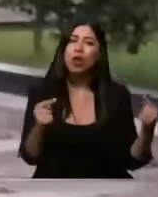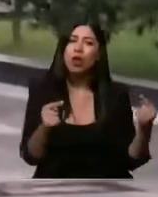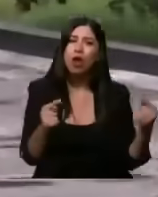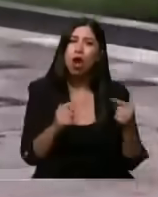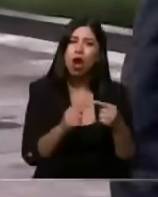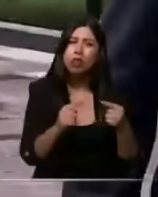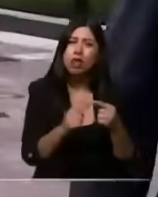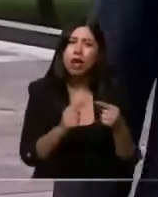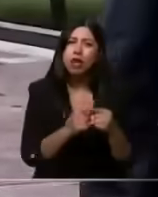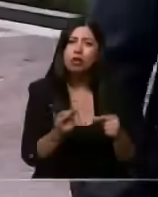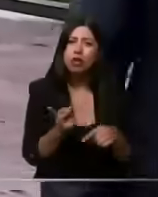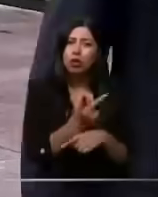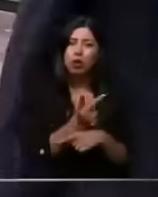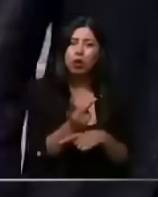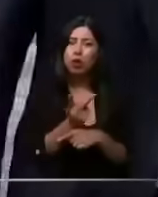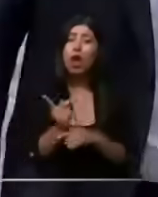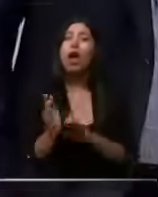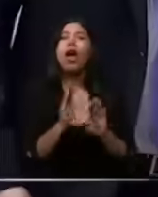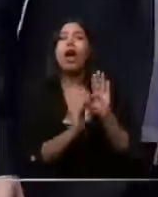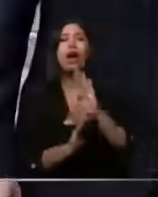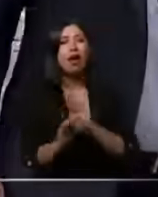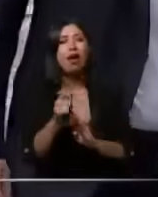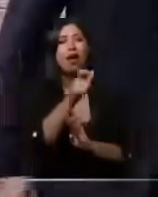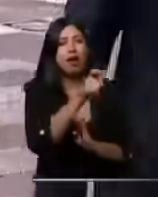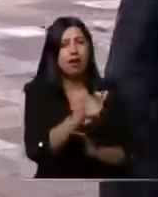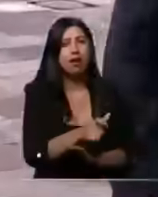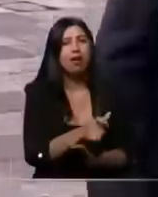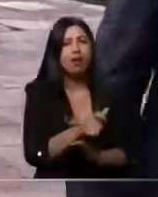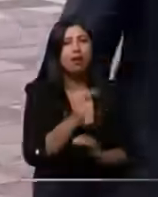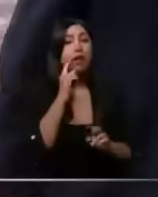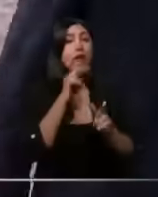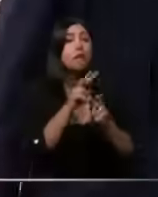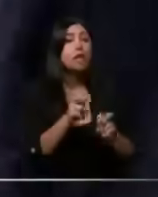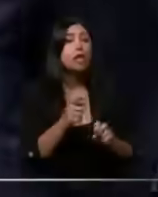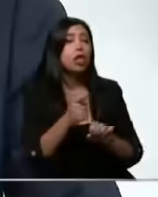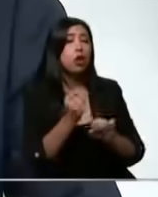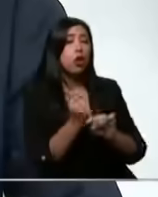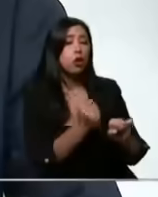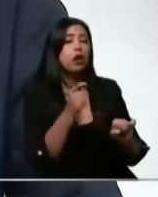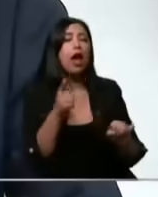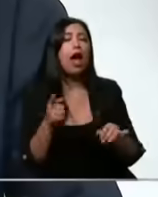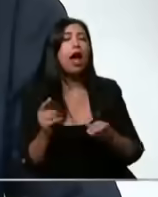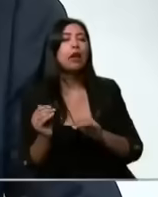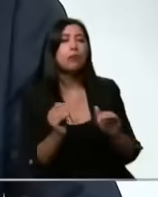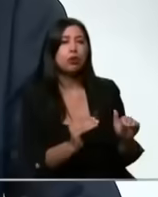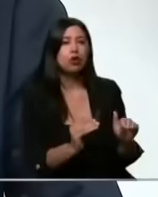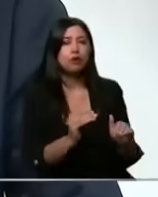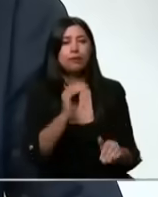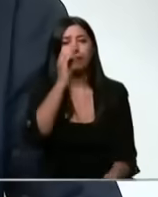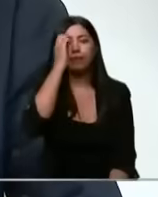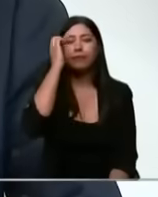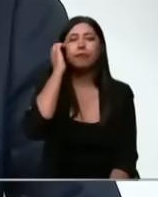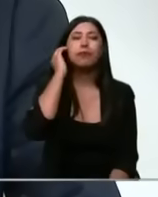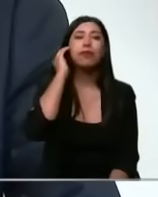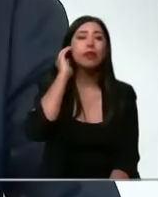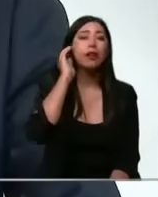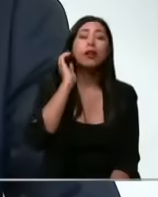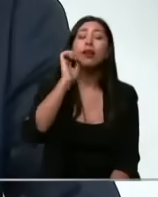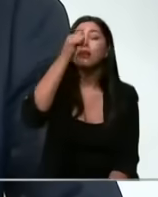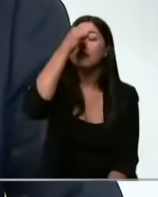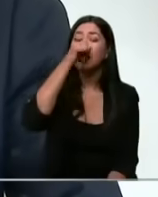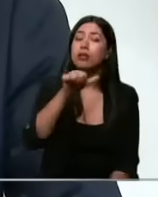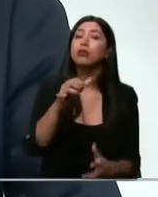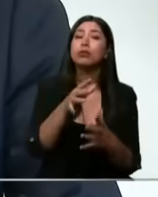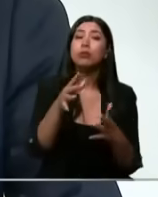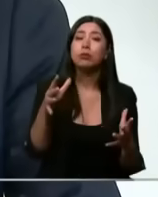Muñoz, además, habría protegido a Espinosa durante la indagatoria en su contra. Y esta sanción es alta porque